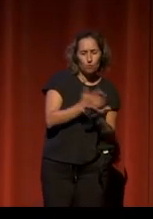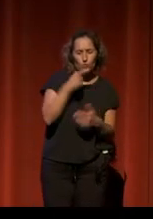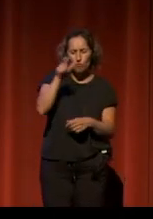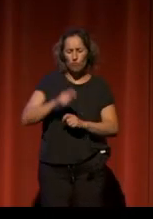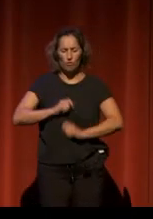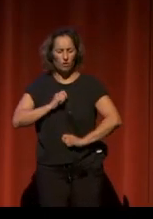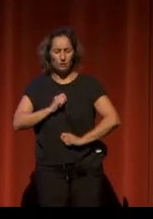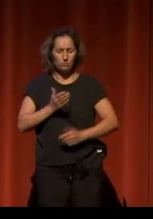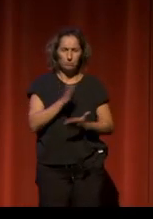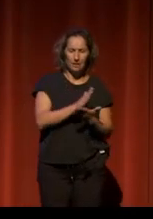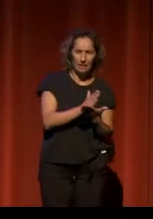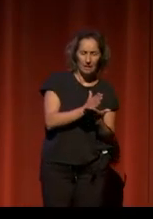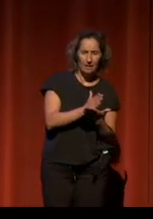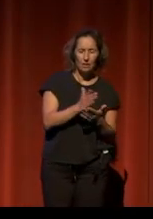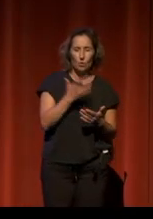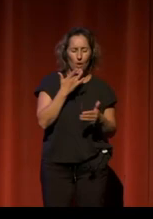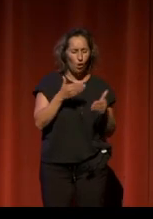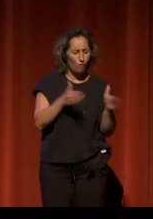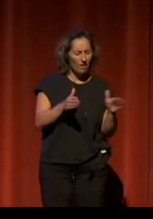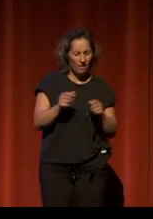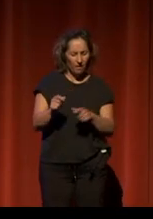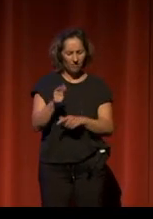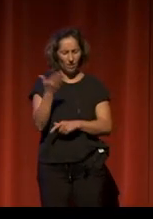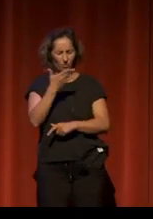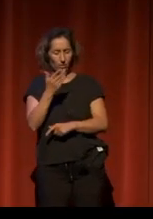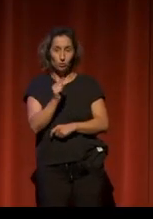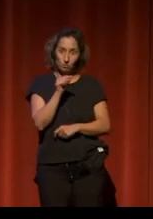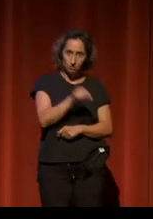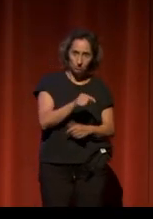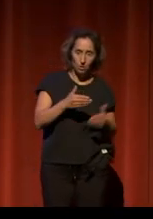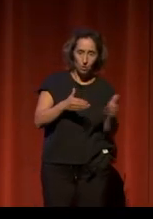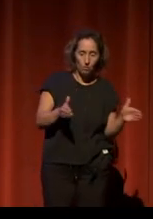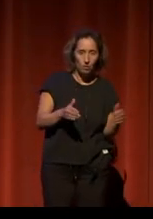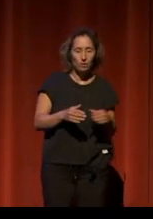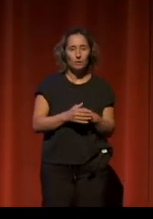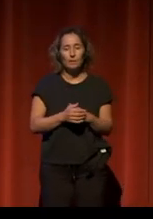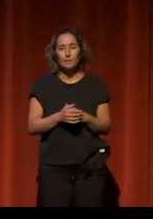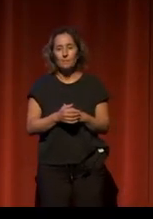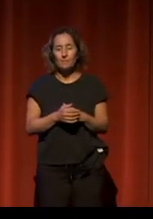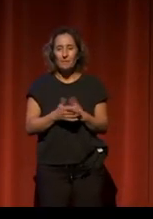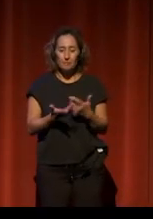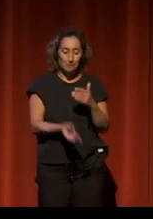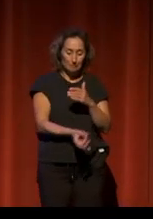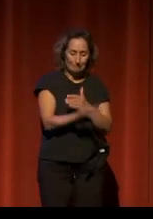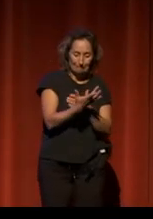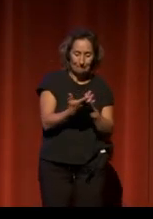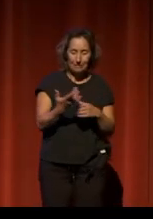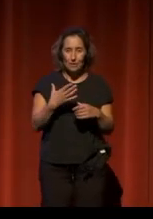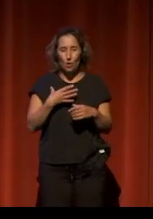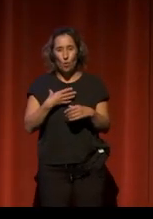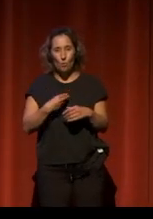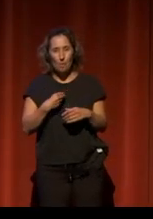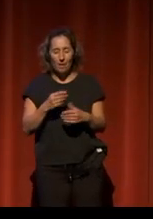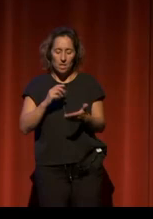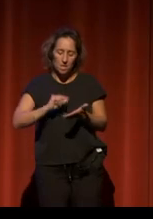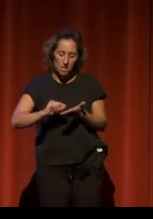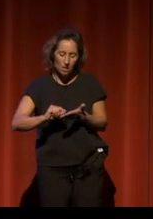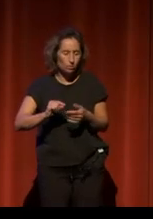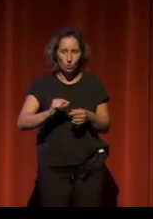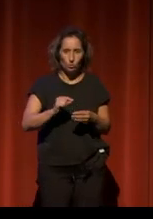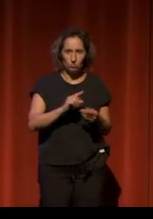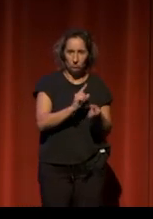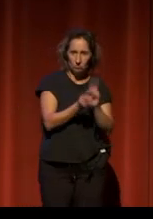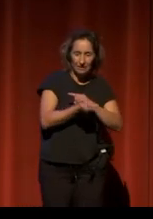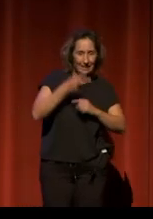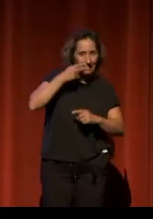confianza más que suspicacia pasando de la lógica de planificación a la de laboratorio de la burocracia la experiencia de los usuarios a los